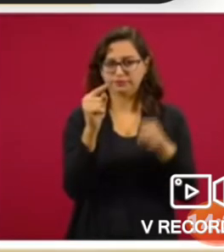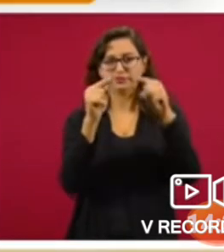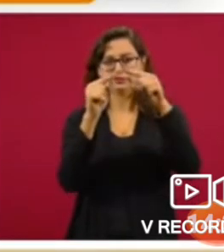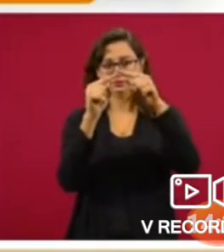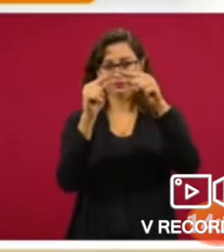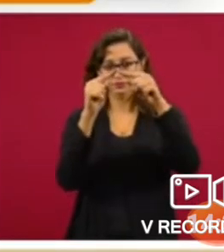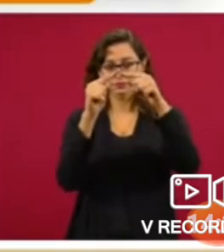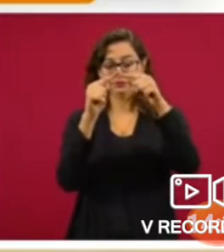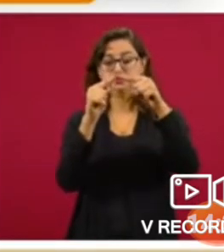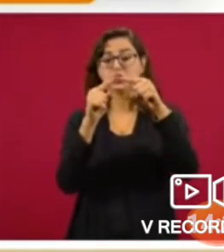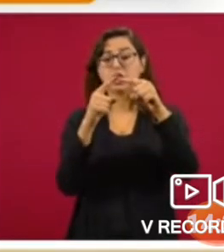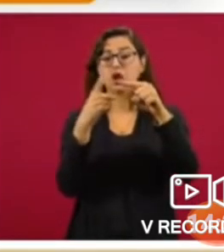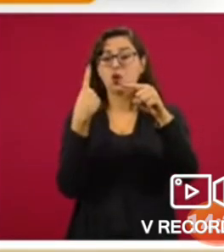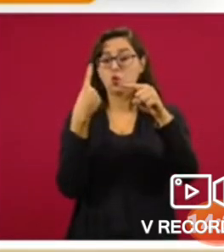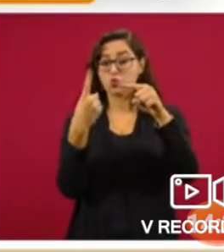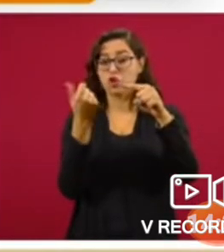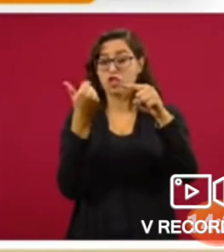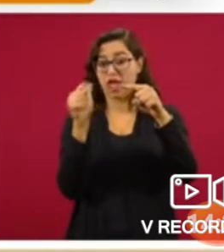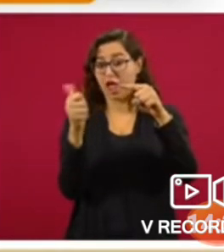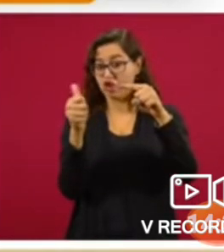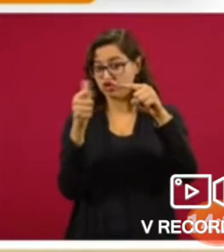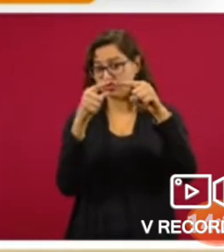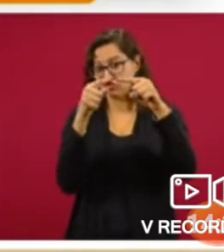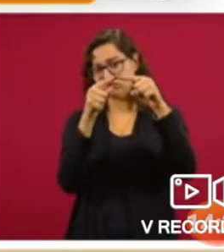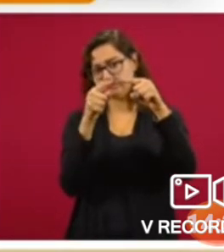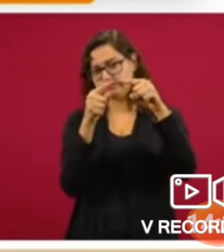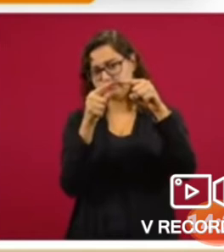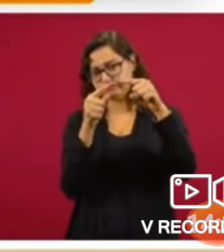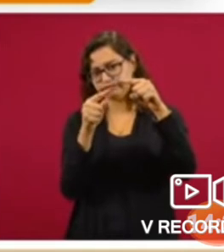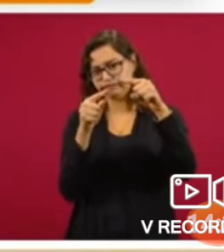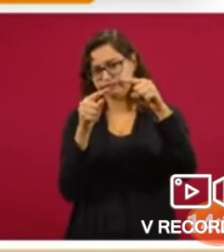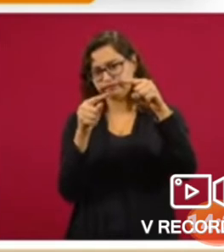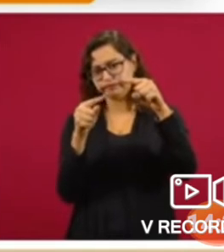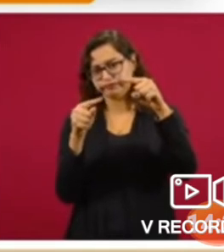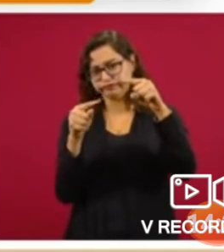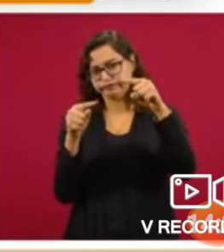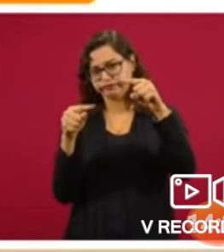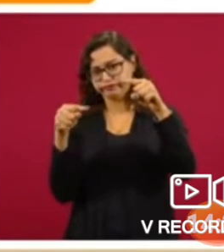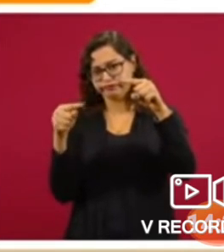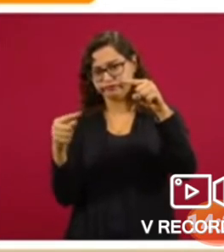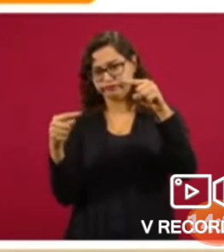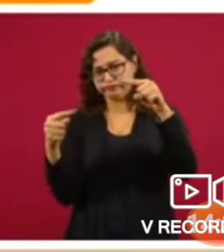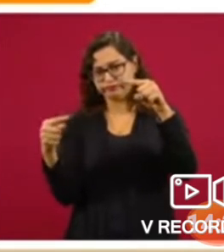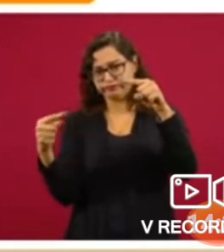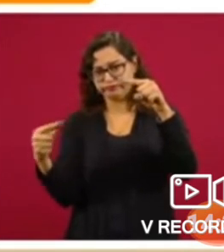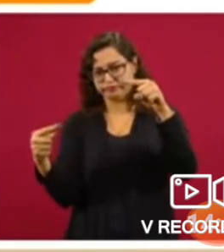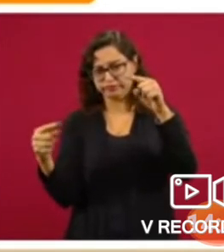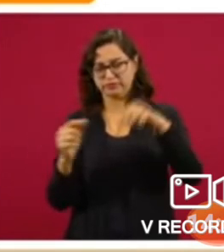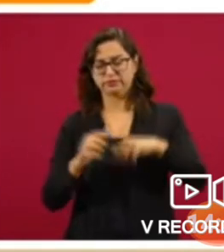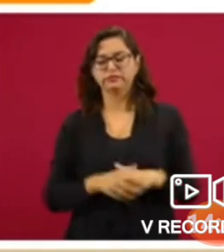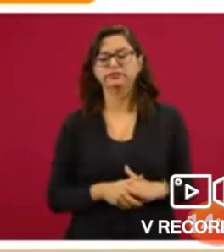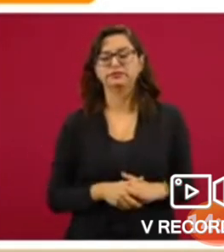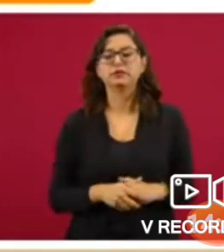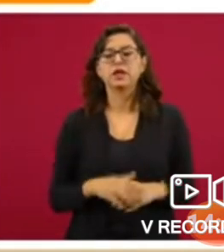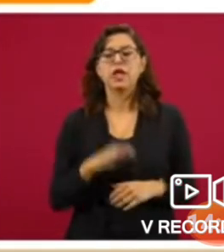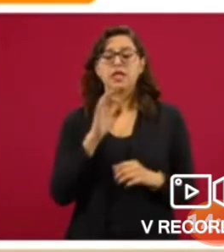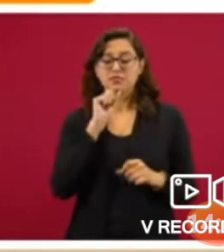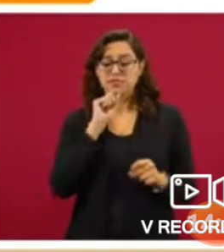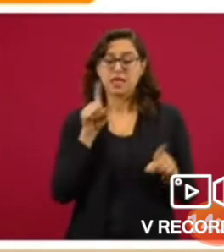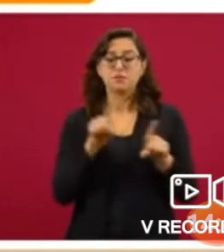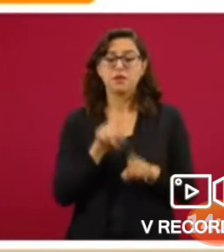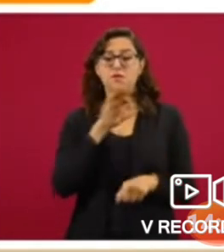del 1 de agosto empezó a disminuir el número de casos registrados semana por semana. También vemos en una